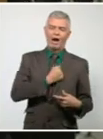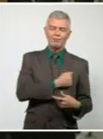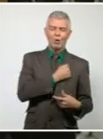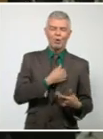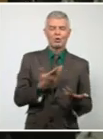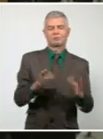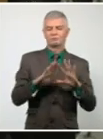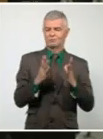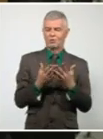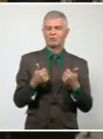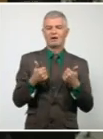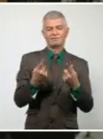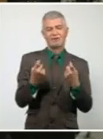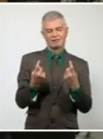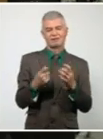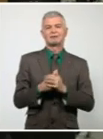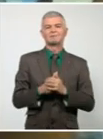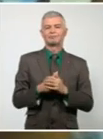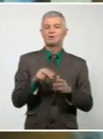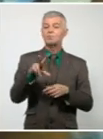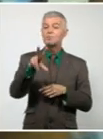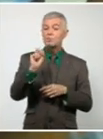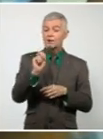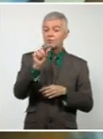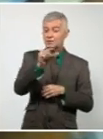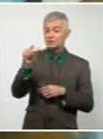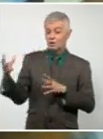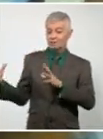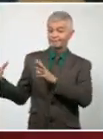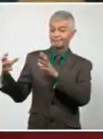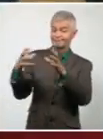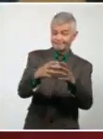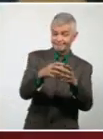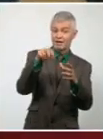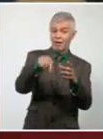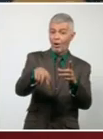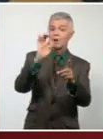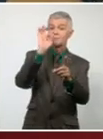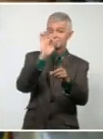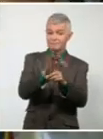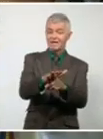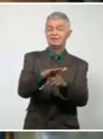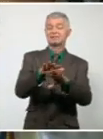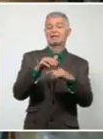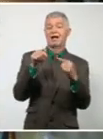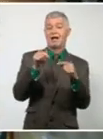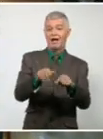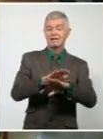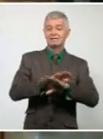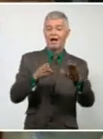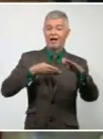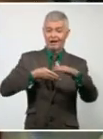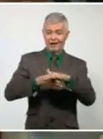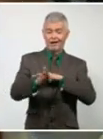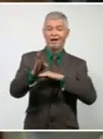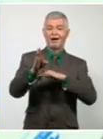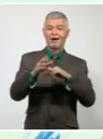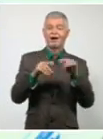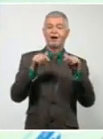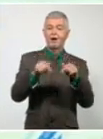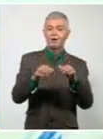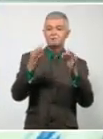ello. Los nuevos trabajadores de la salud que sustituirán a los anteriores hacen la entrada correspondiente